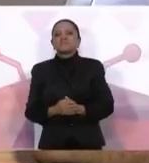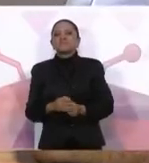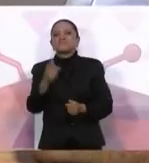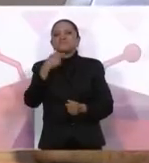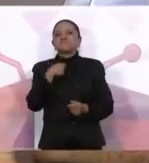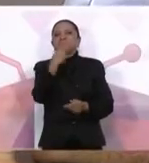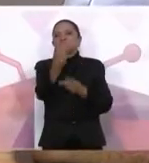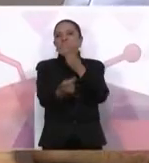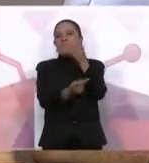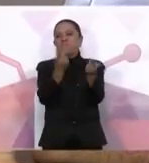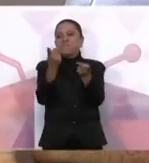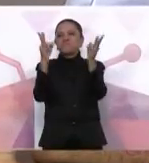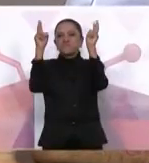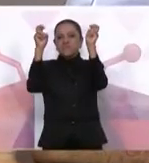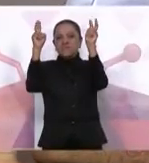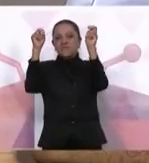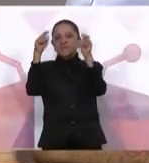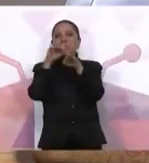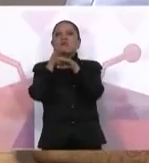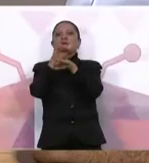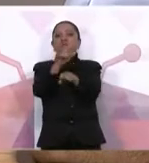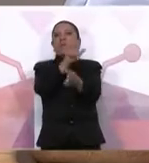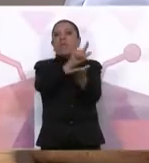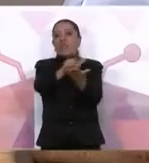con la limpieza del agua